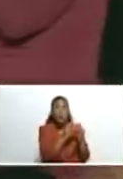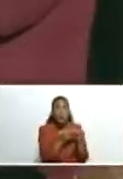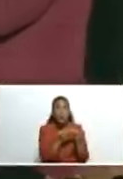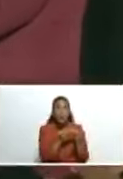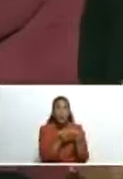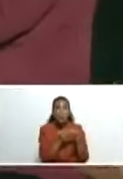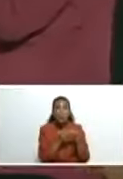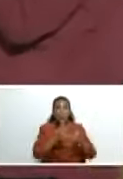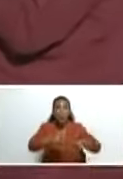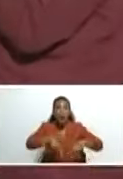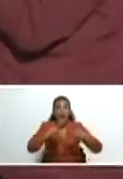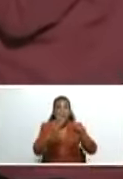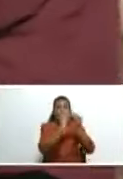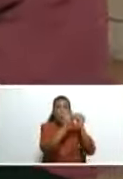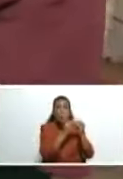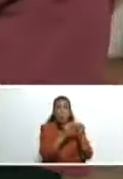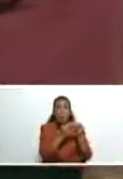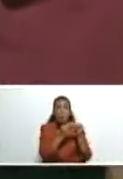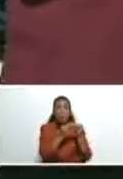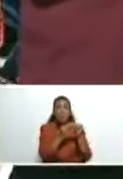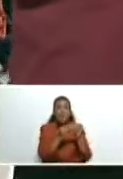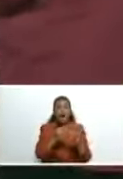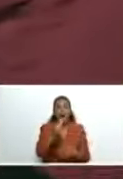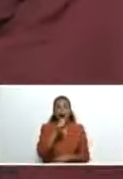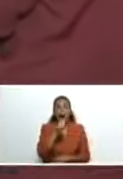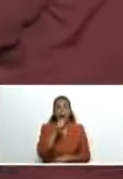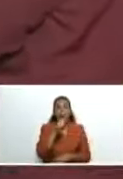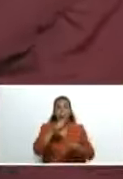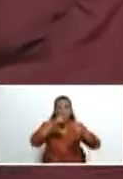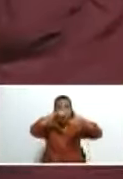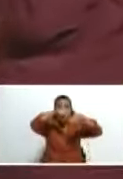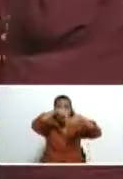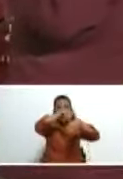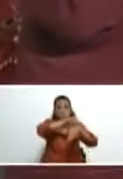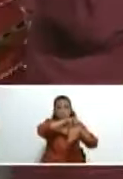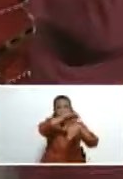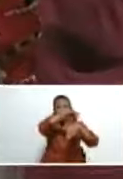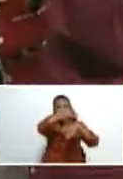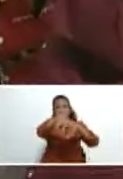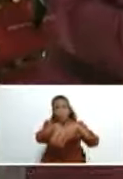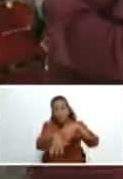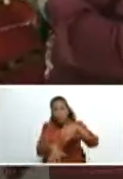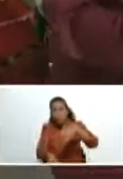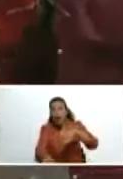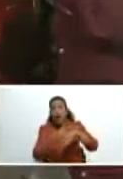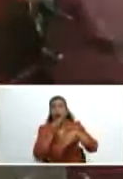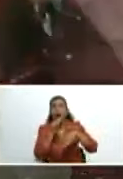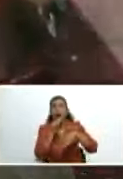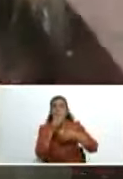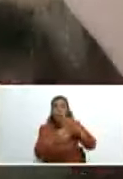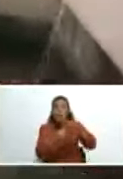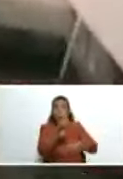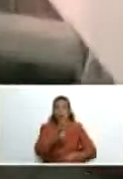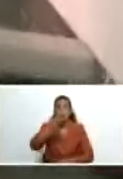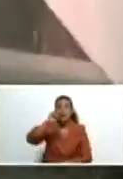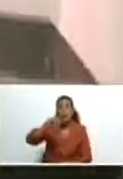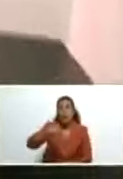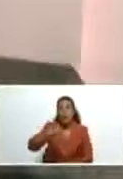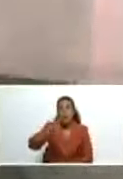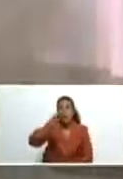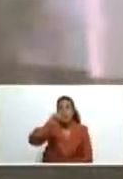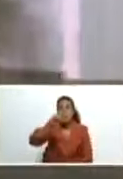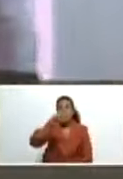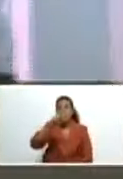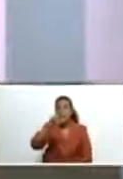durante la restauración, comandante, esta pila de agua con estos ornamentos de mármol que fueron realizados a raíz de la